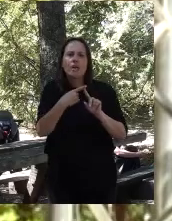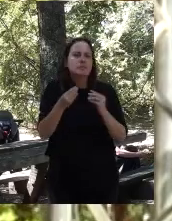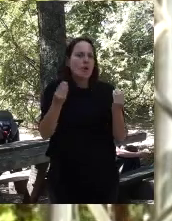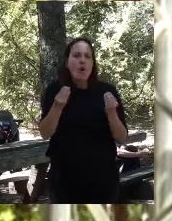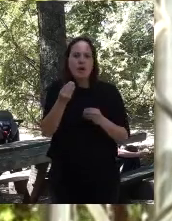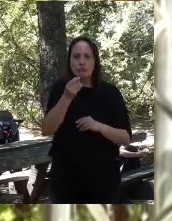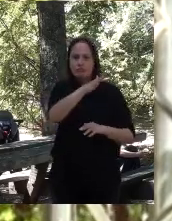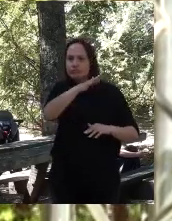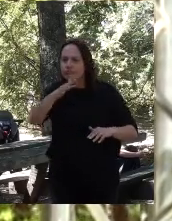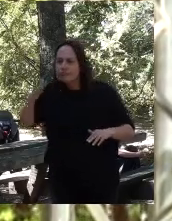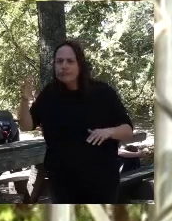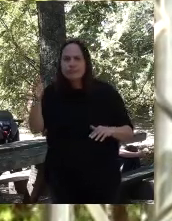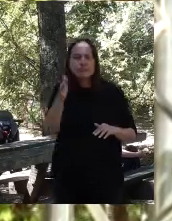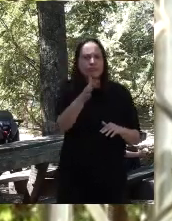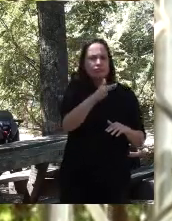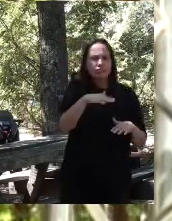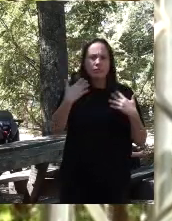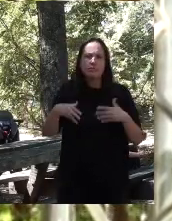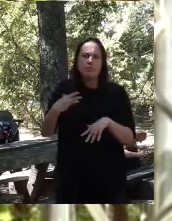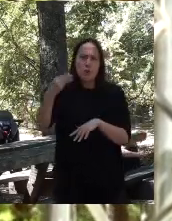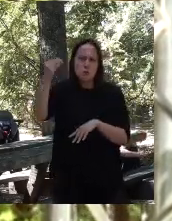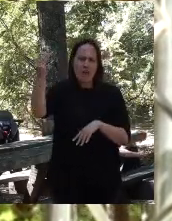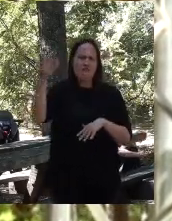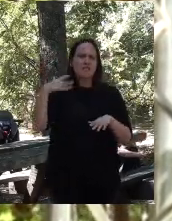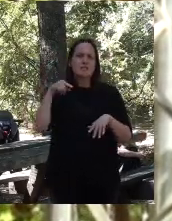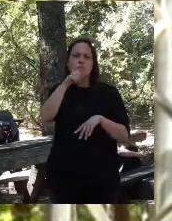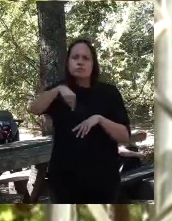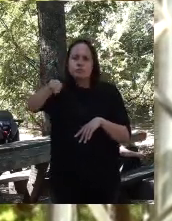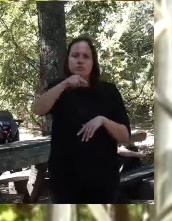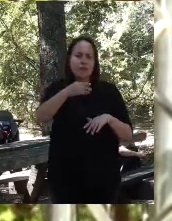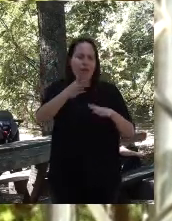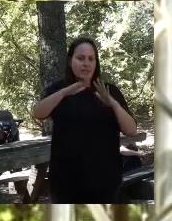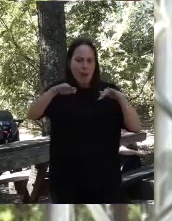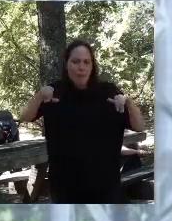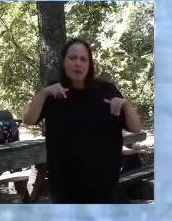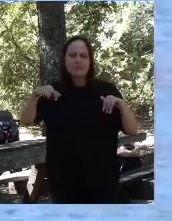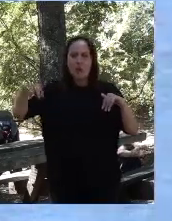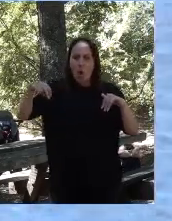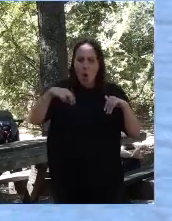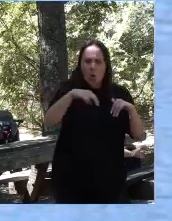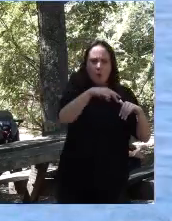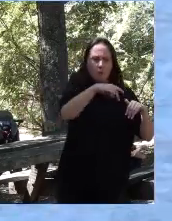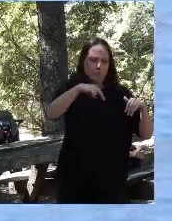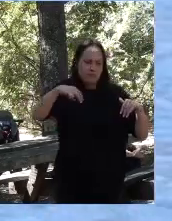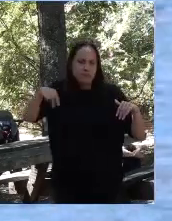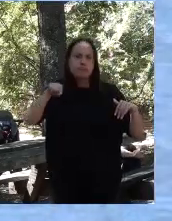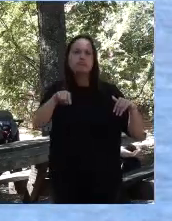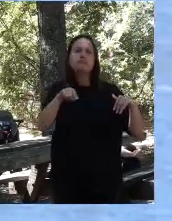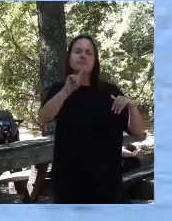¿Cuántas veces se han encontrado caminando en una playa frente al mar y se han sentido